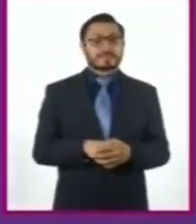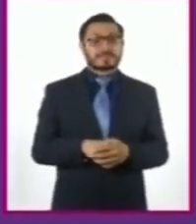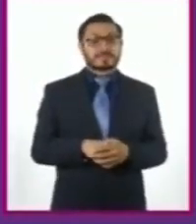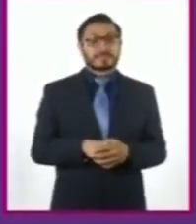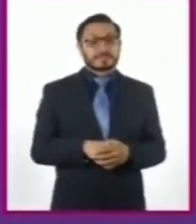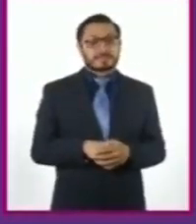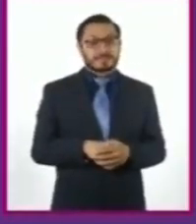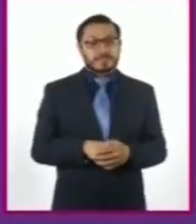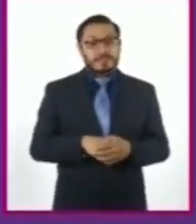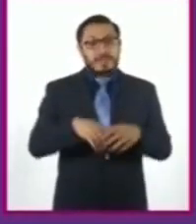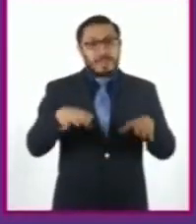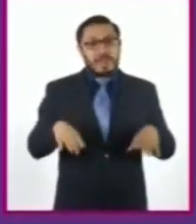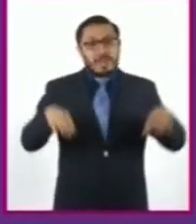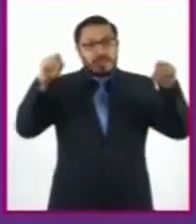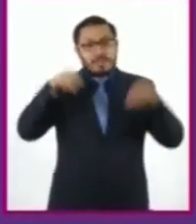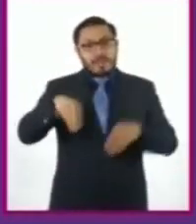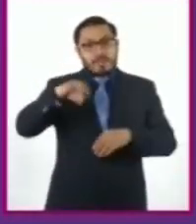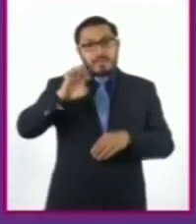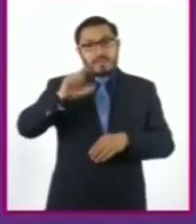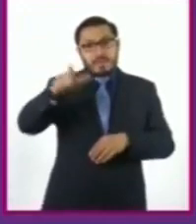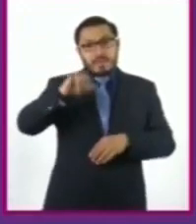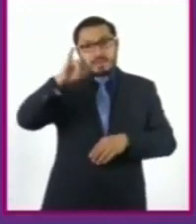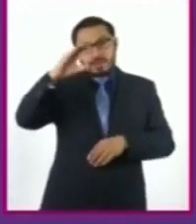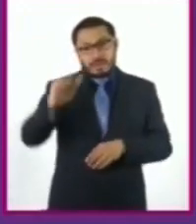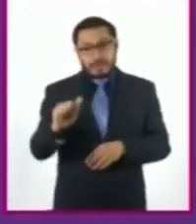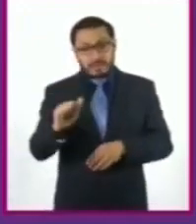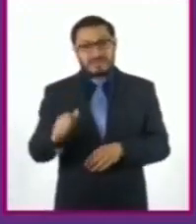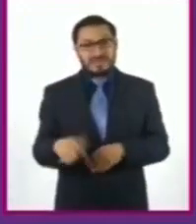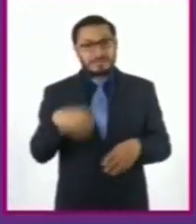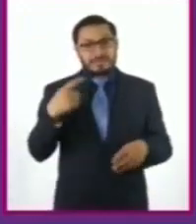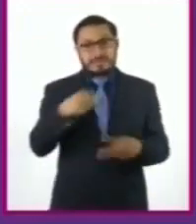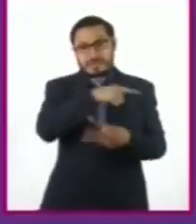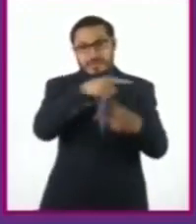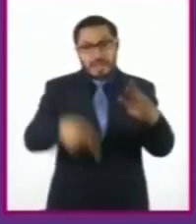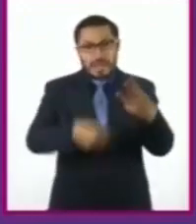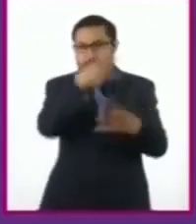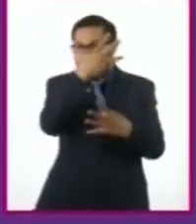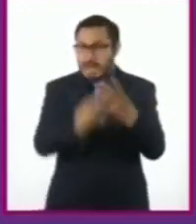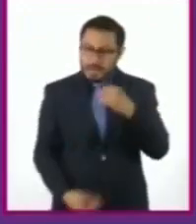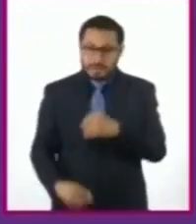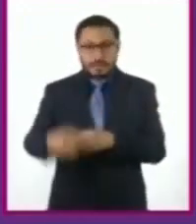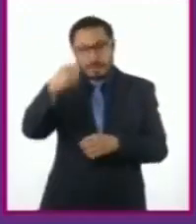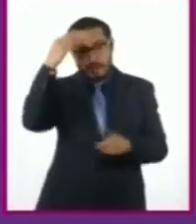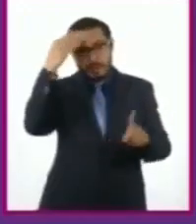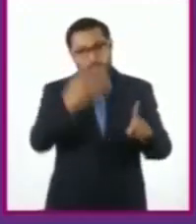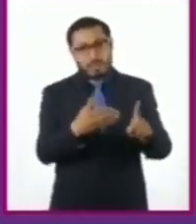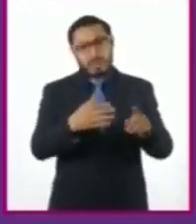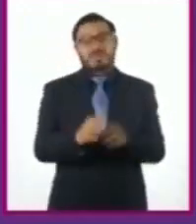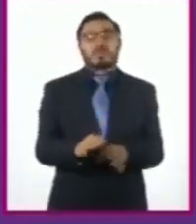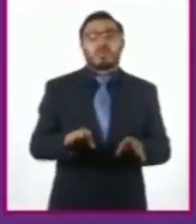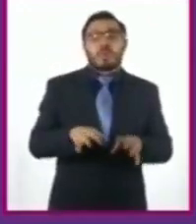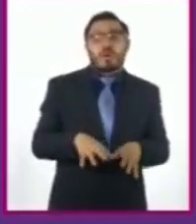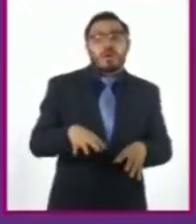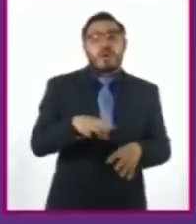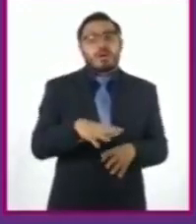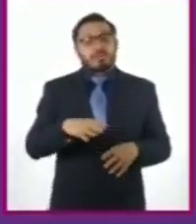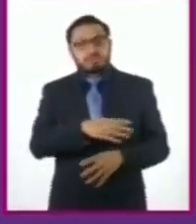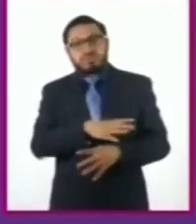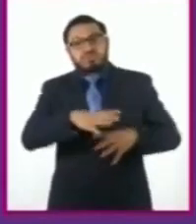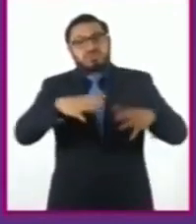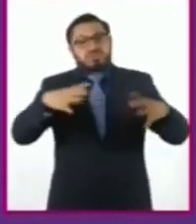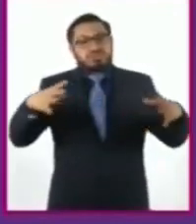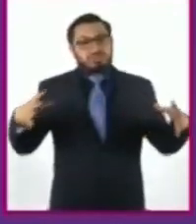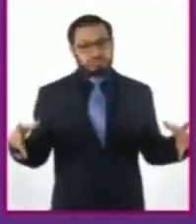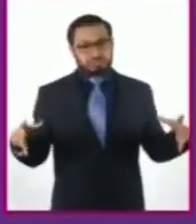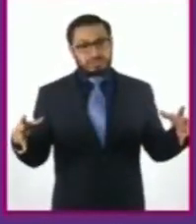del imperio mexica, del imperio de la Triple Alianza, tanto con el fin de extender la conquista,